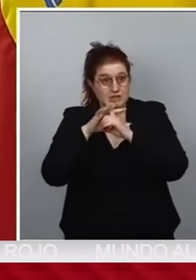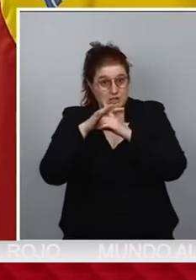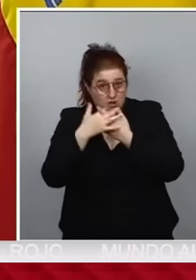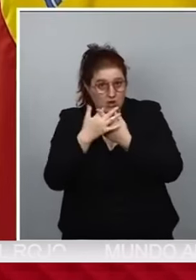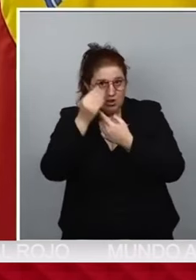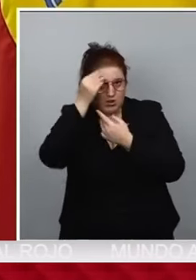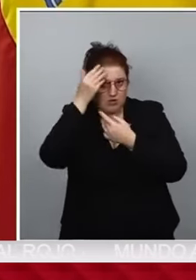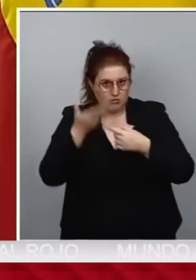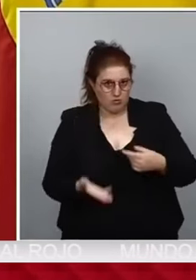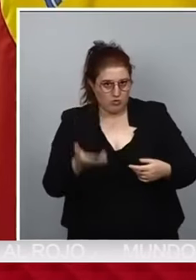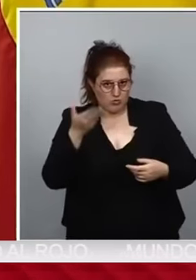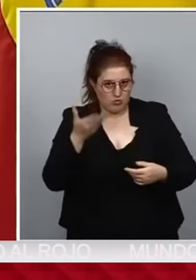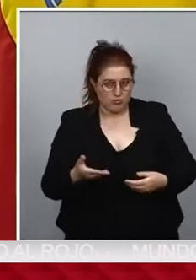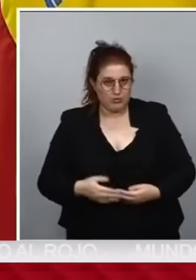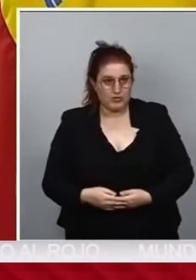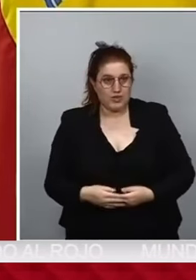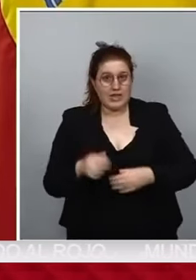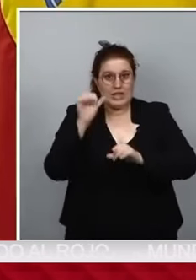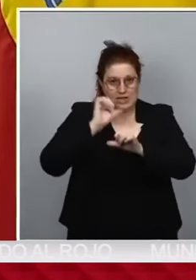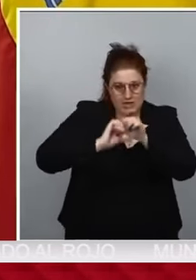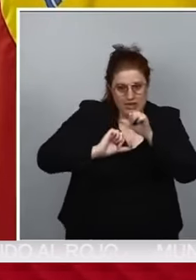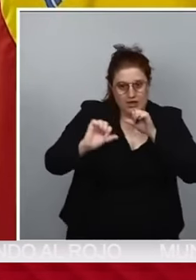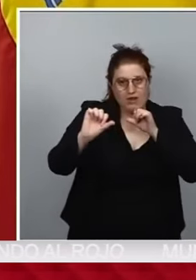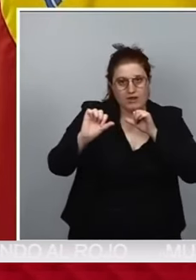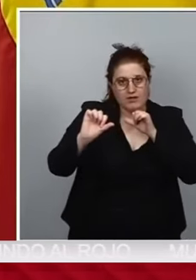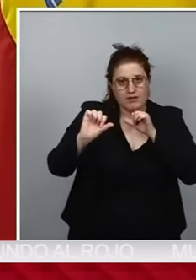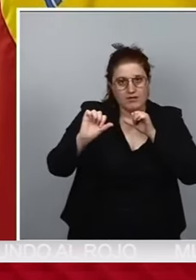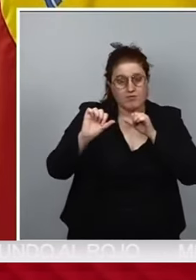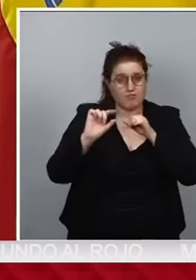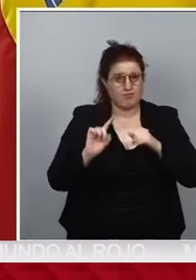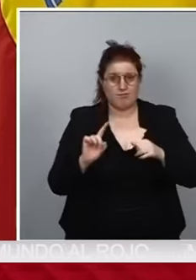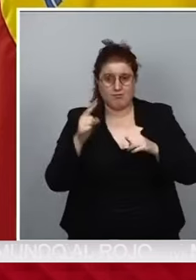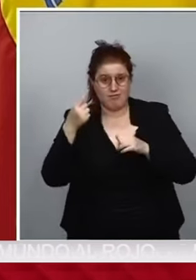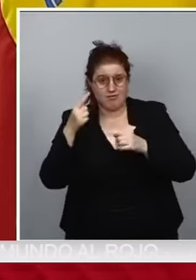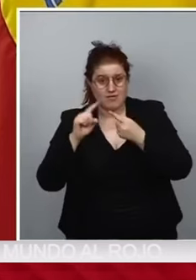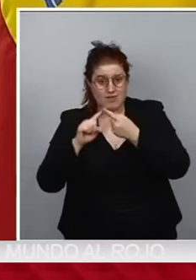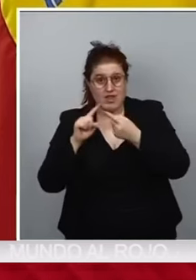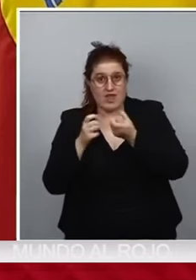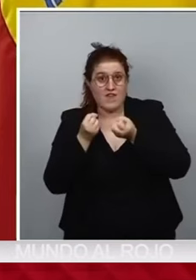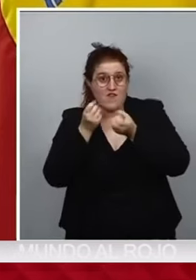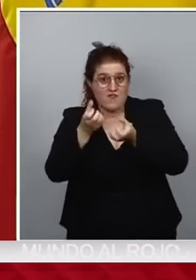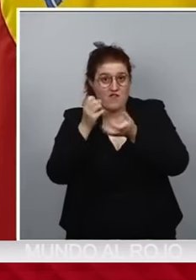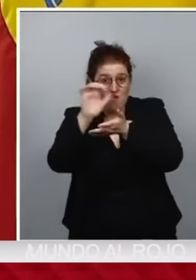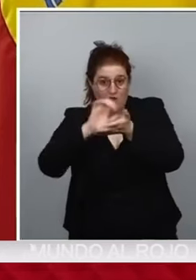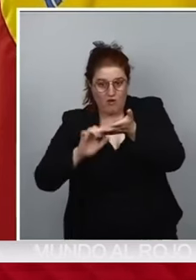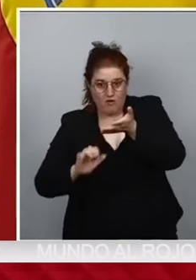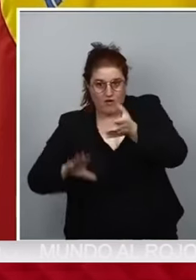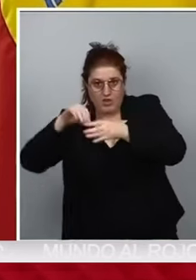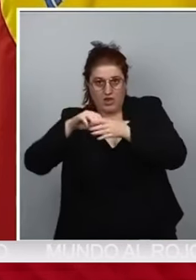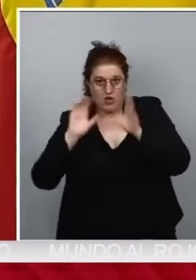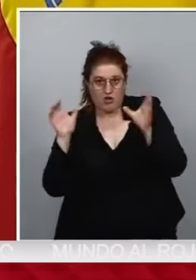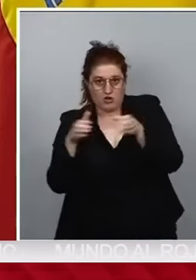absolutamente importante a partir de ahí qué tenemos pues lo primero que tenemos es un informe del Consejo de